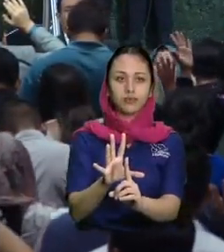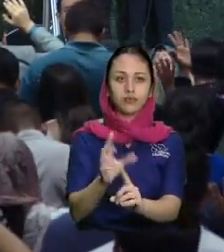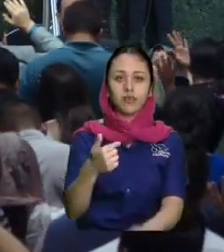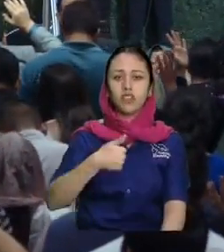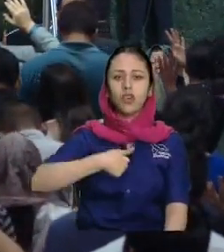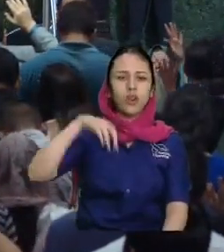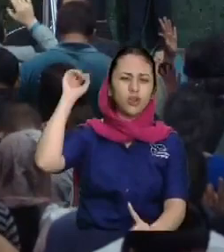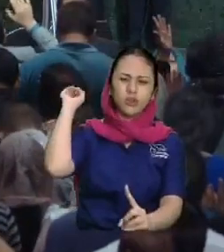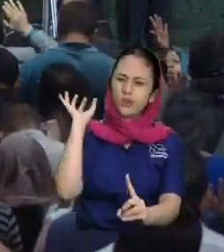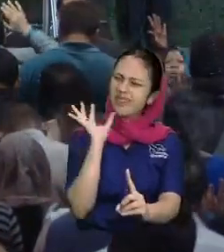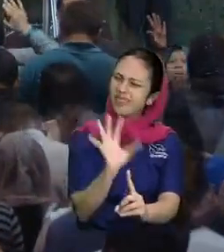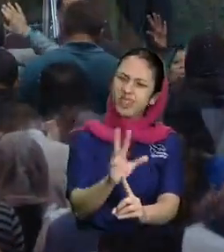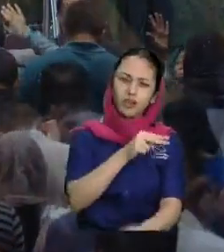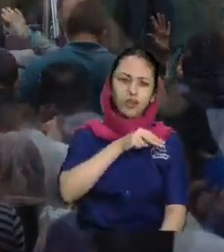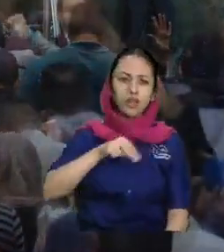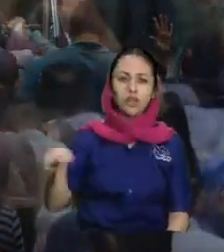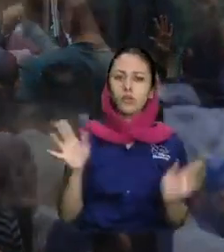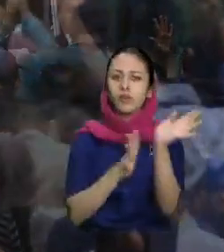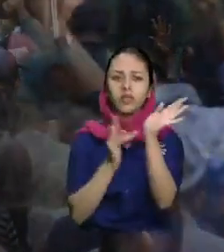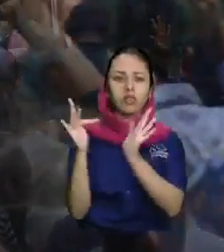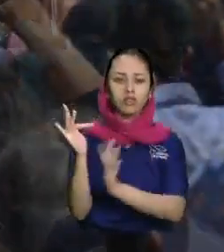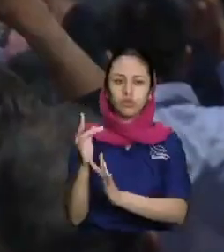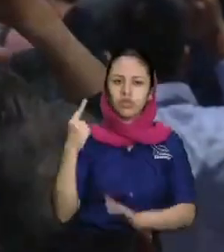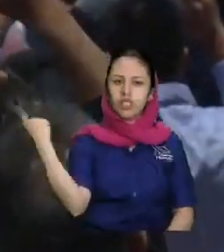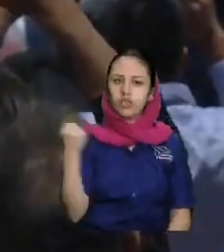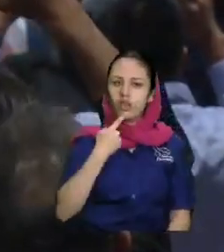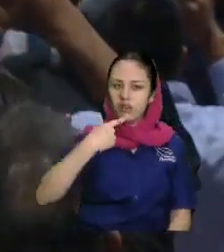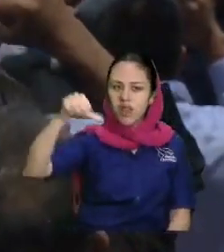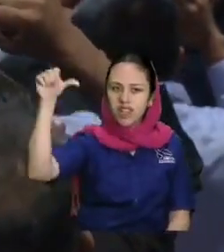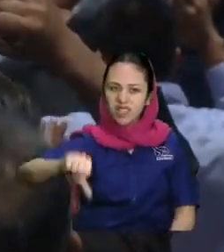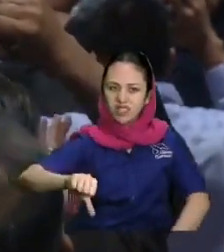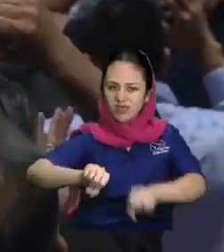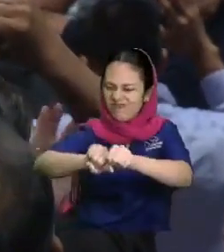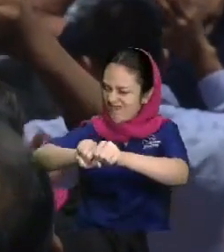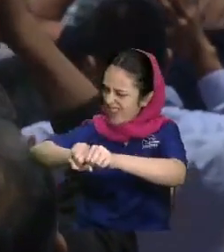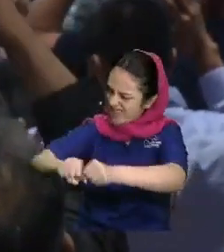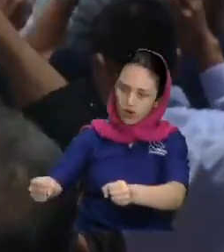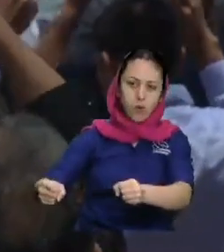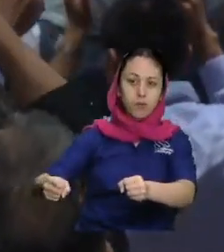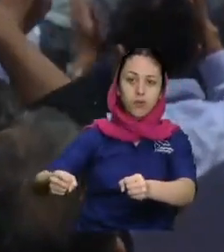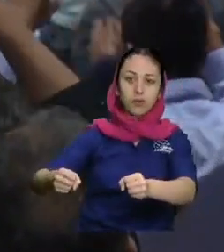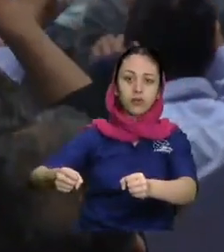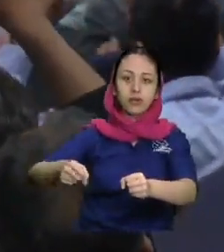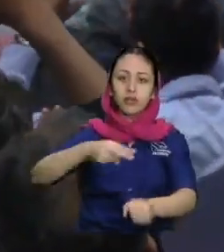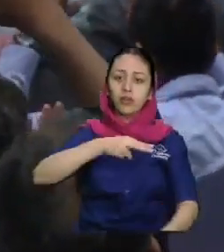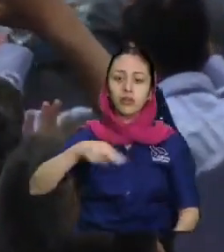Los bendigo en el nombre de Jesús y rompo toda maldición sobre sus vidas.